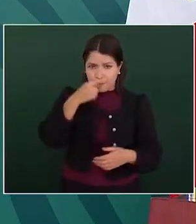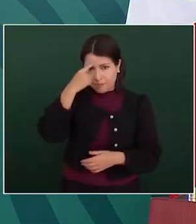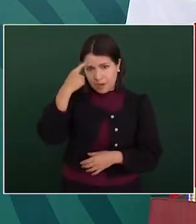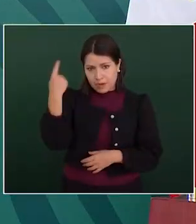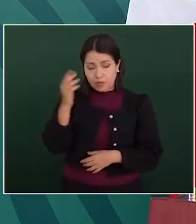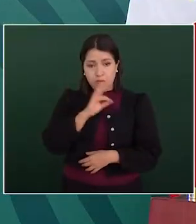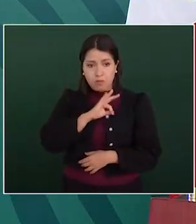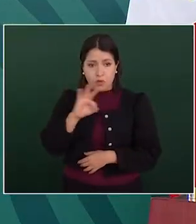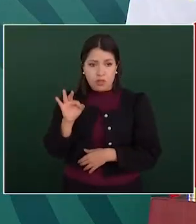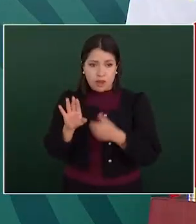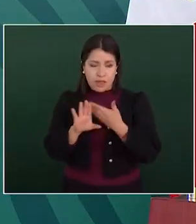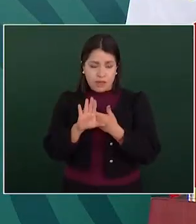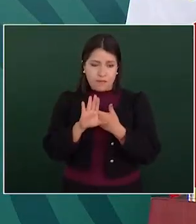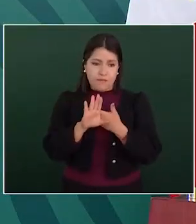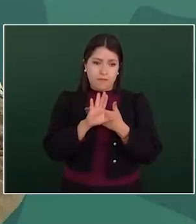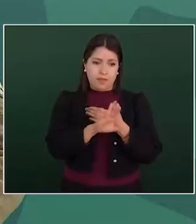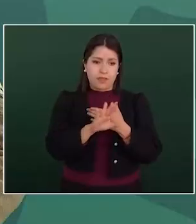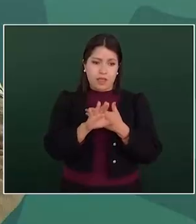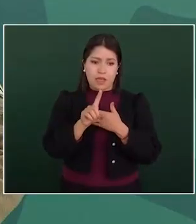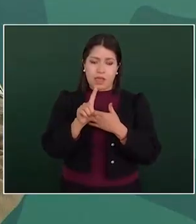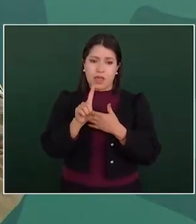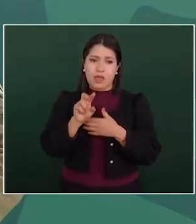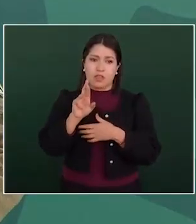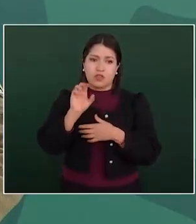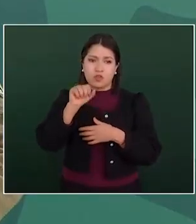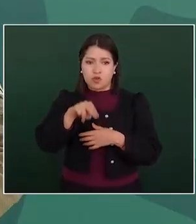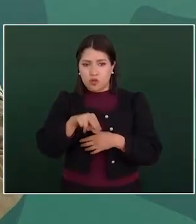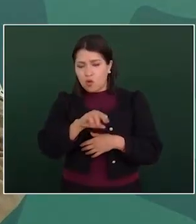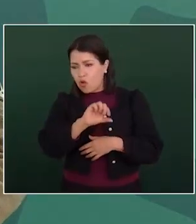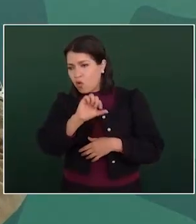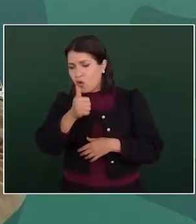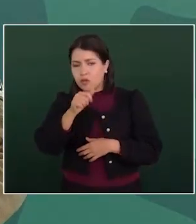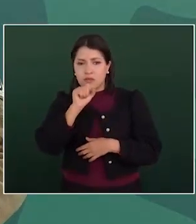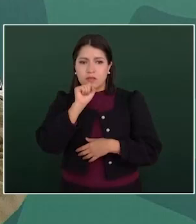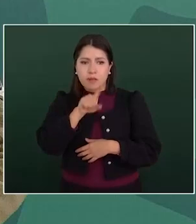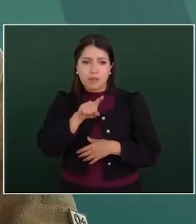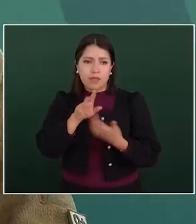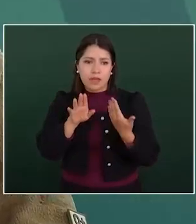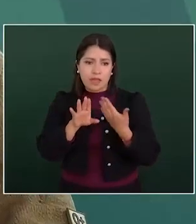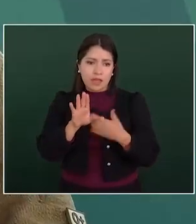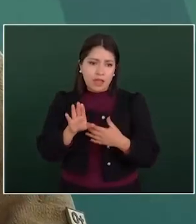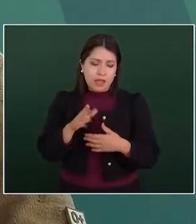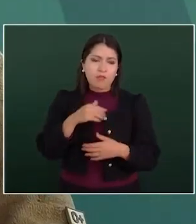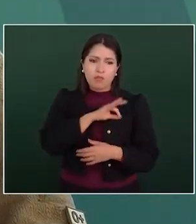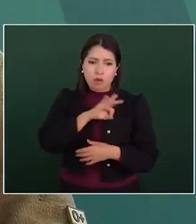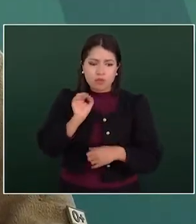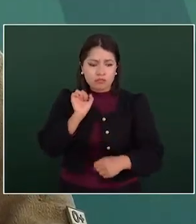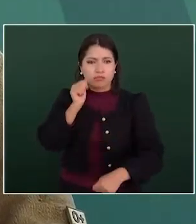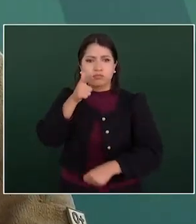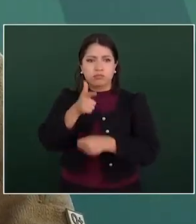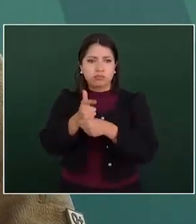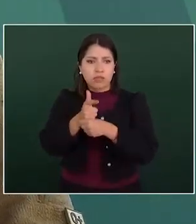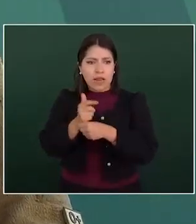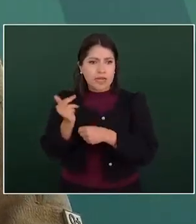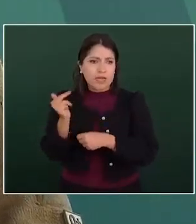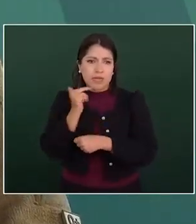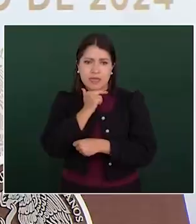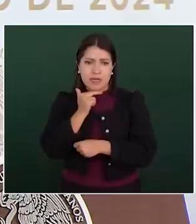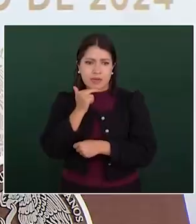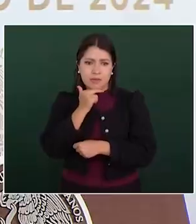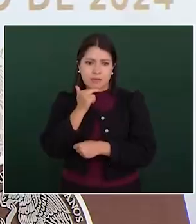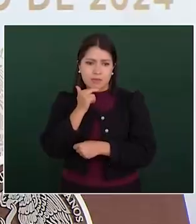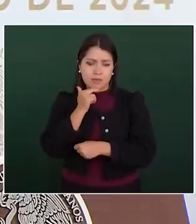contrarrestar la acción de los drones y también tecnología que nos permita la ubicación rápida de este tipo